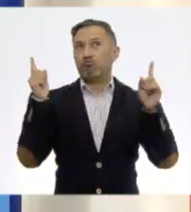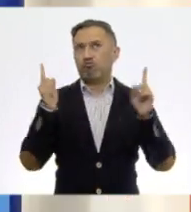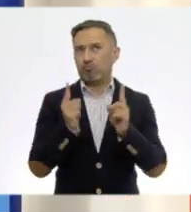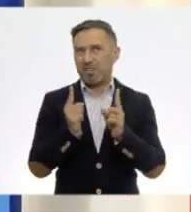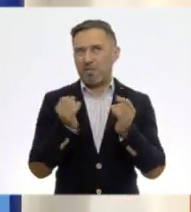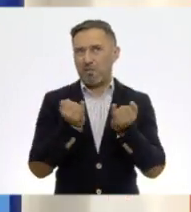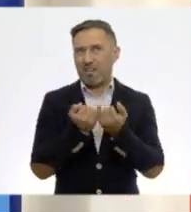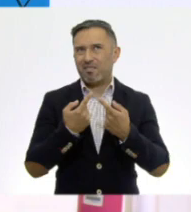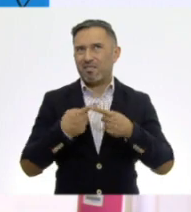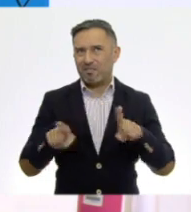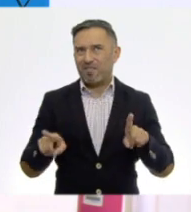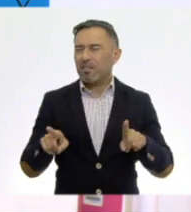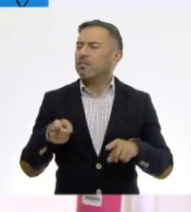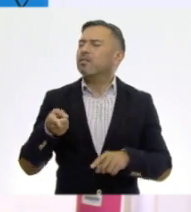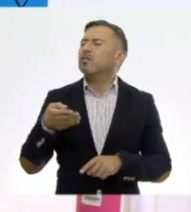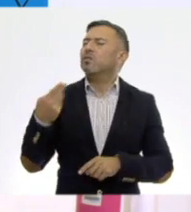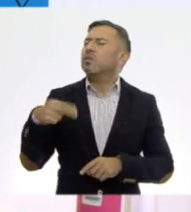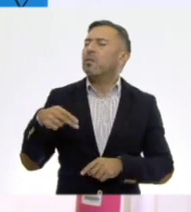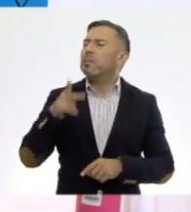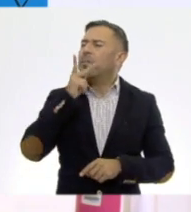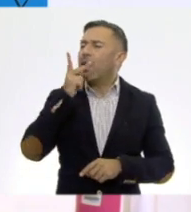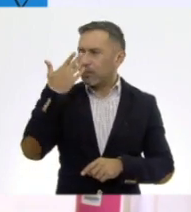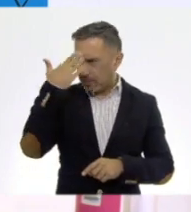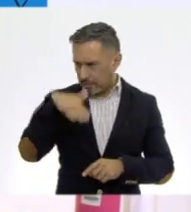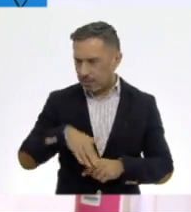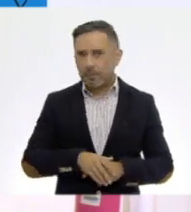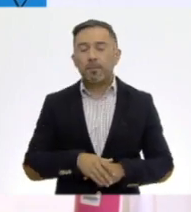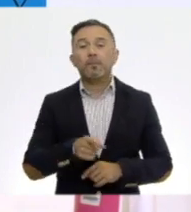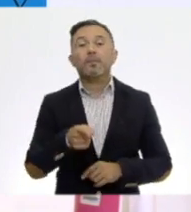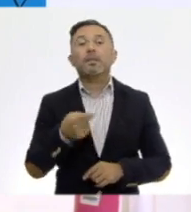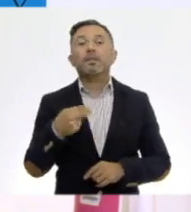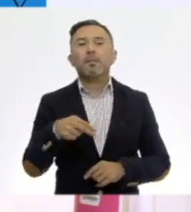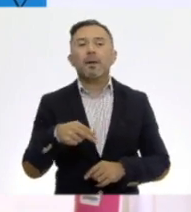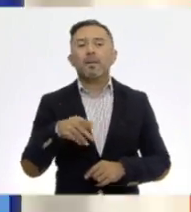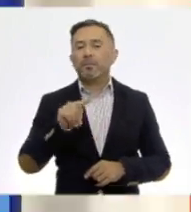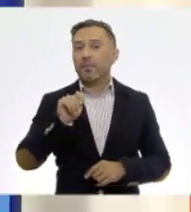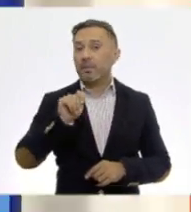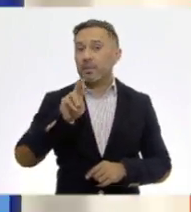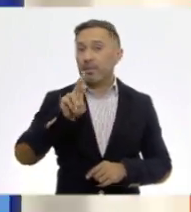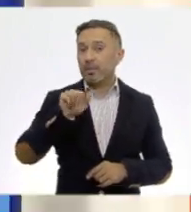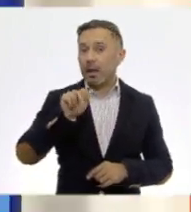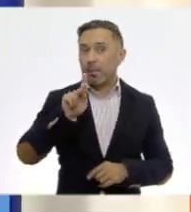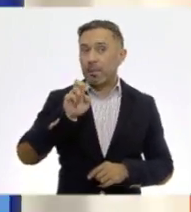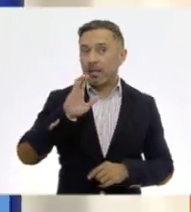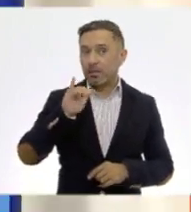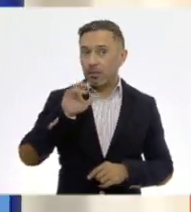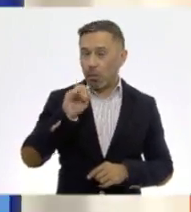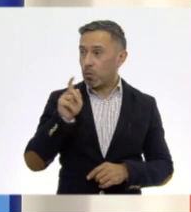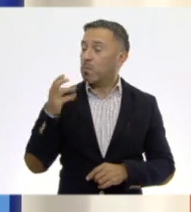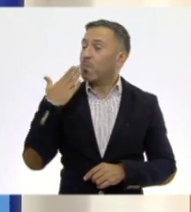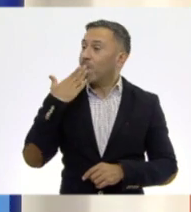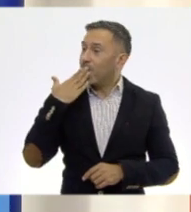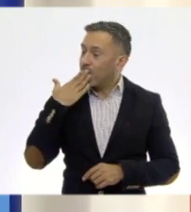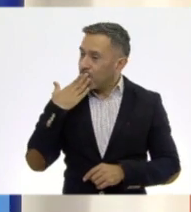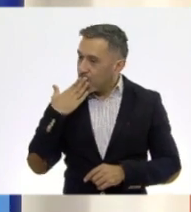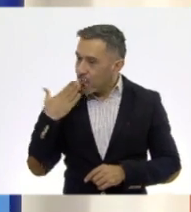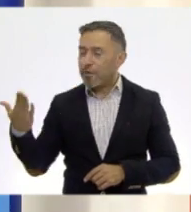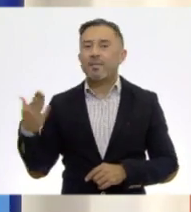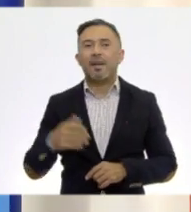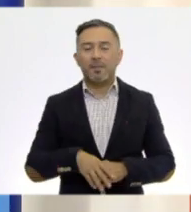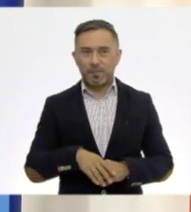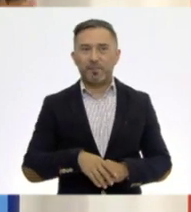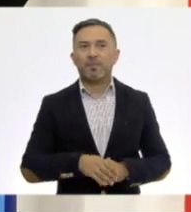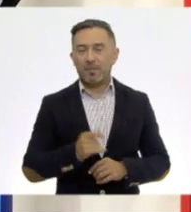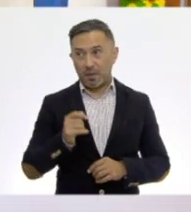llama? Pues este se debe de llamar... ¡Ajá! Trapecio. Muy bien, Oscar. Ah, ya vi que ya aprendiste, pero